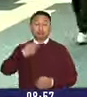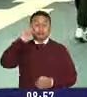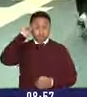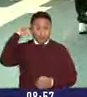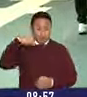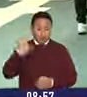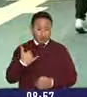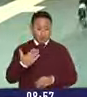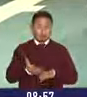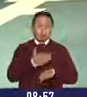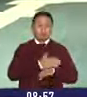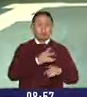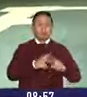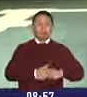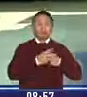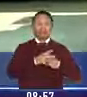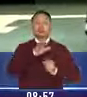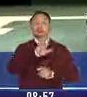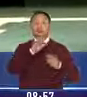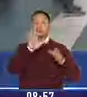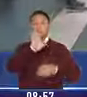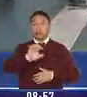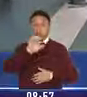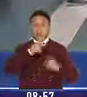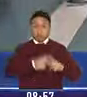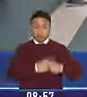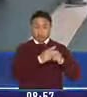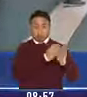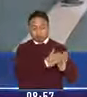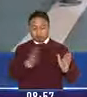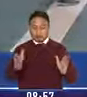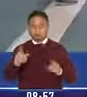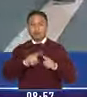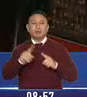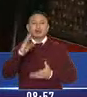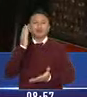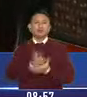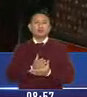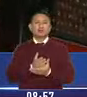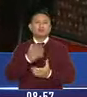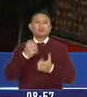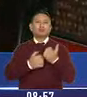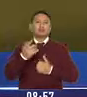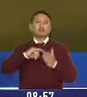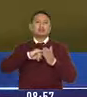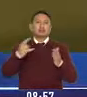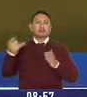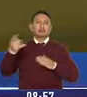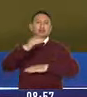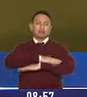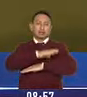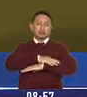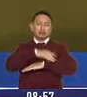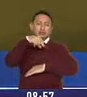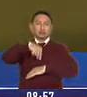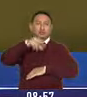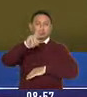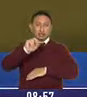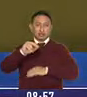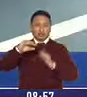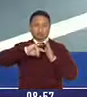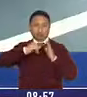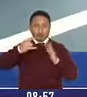estaba prevista a iniciar el pasado 5 de enero. Sin embargo, se suspendió por problemas tecnológicos en la plataforma que valida los códigos